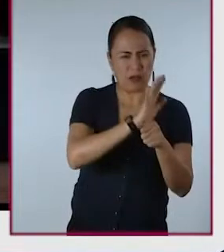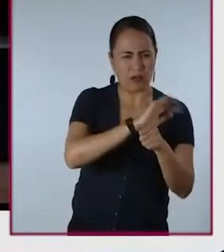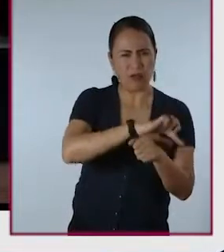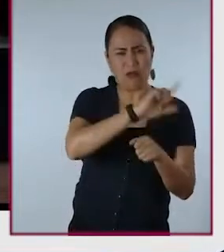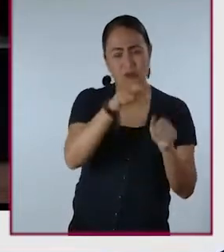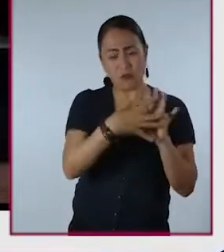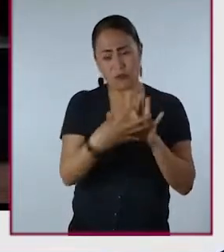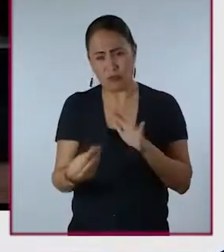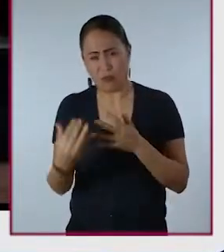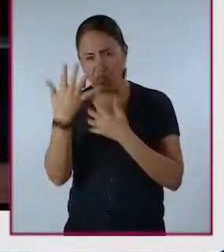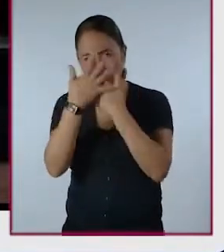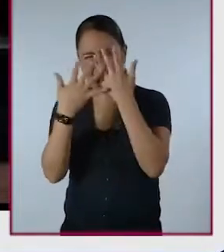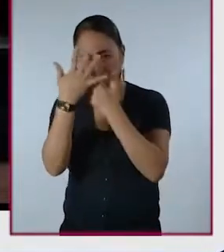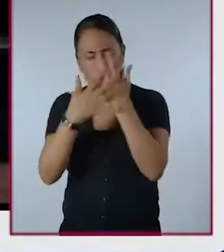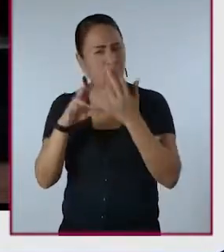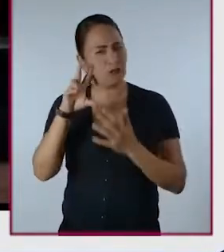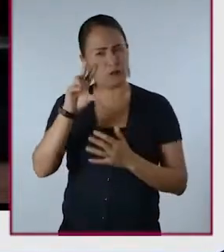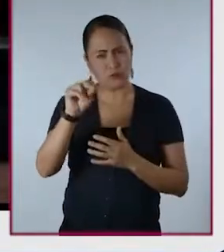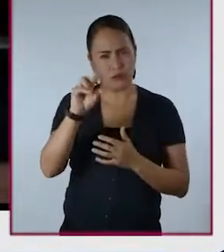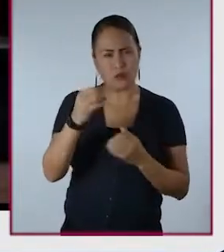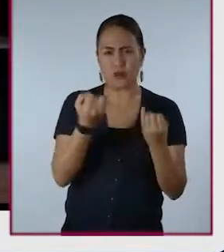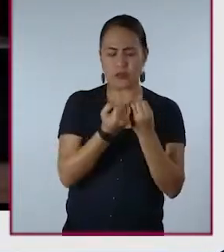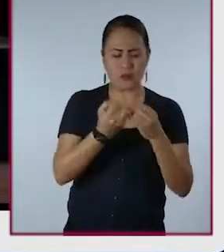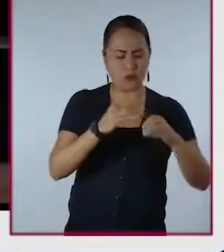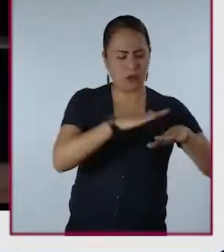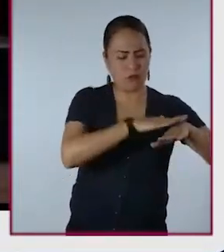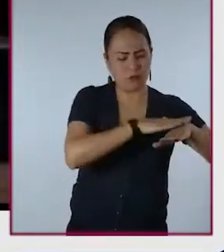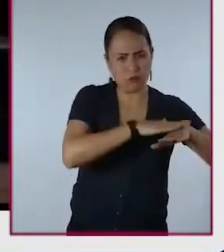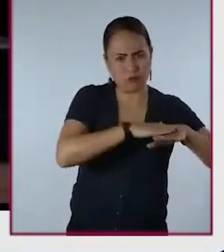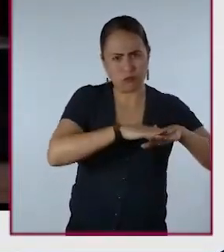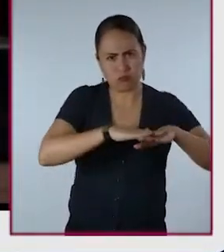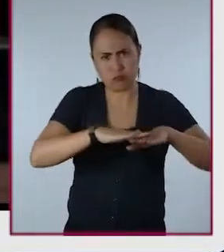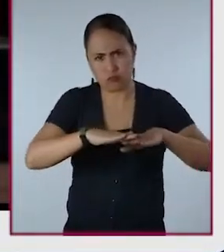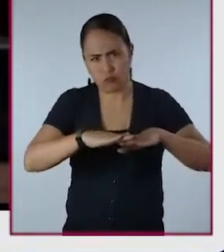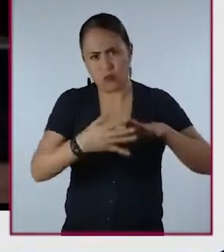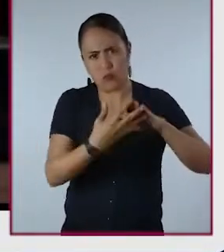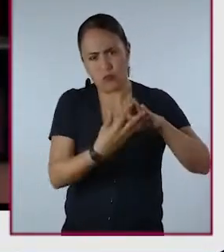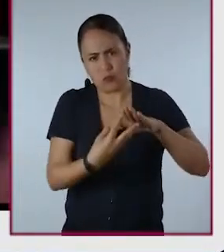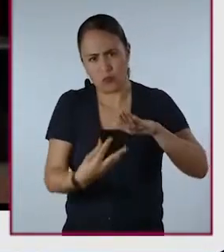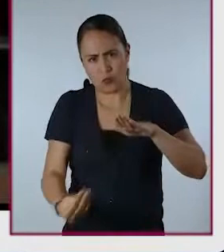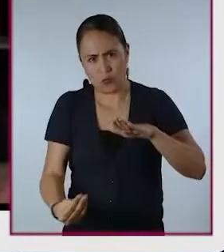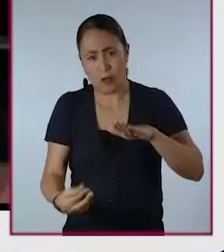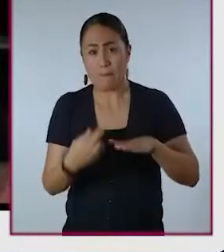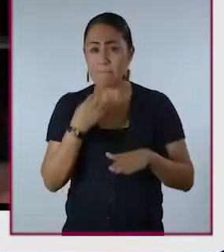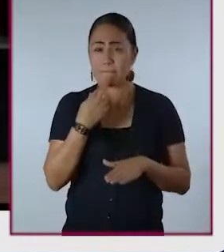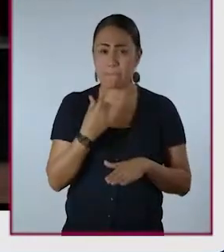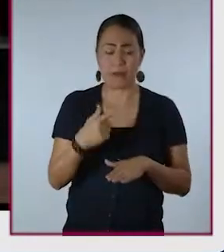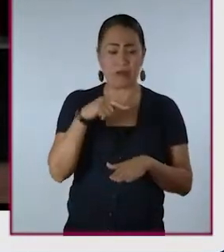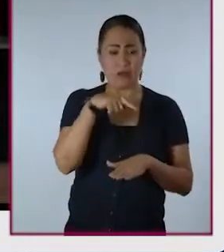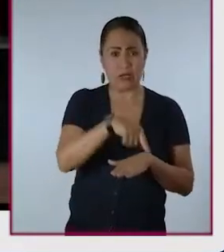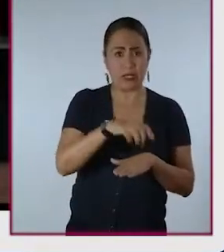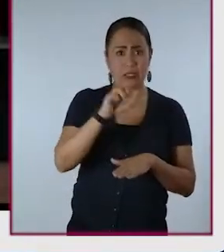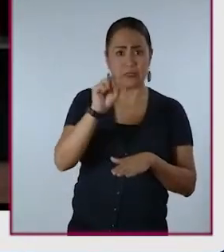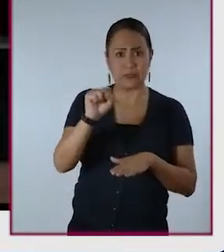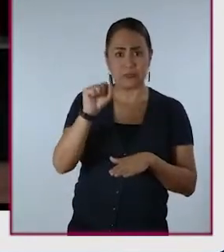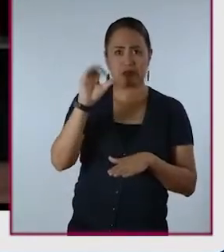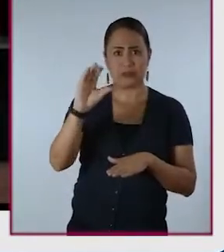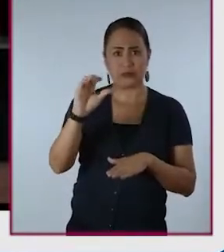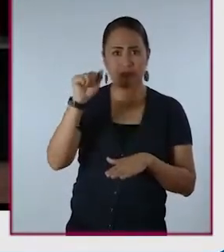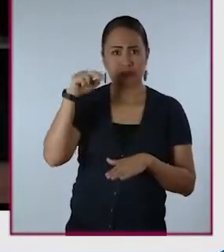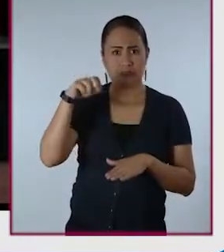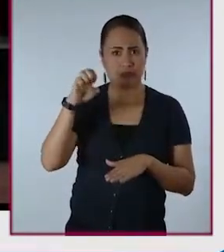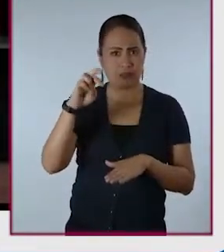resolución. Y aquí en el escáner tenemos que hacer lo mismo. Tenemos que buscar el mejor escáner con el mejor